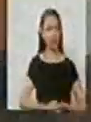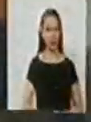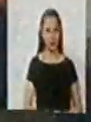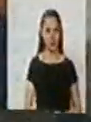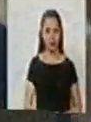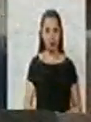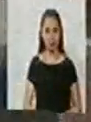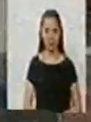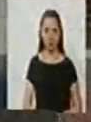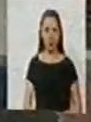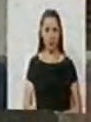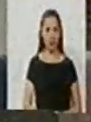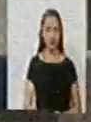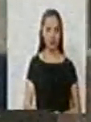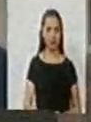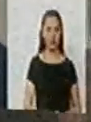de estar